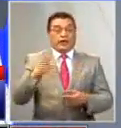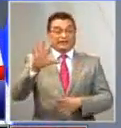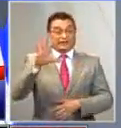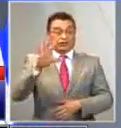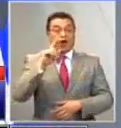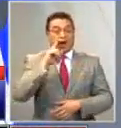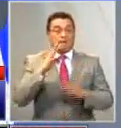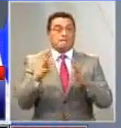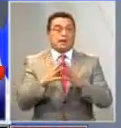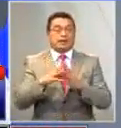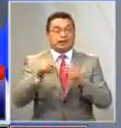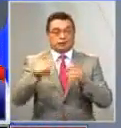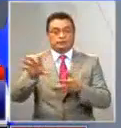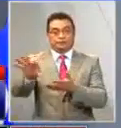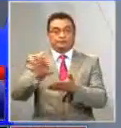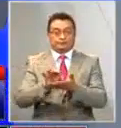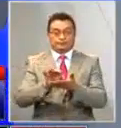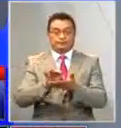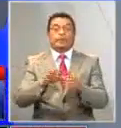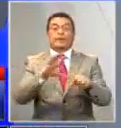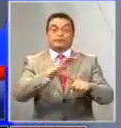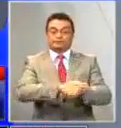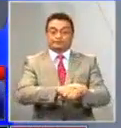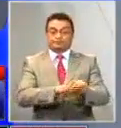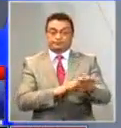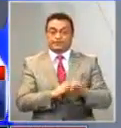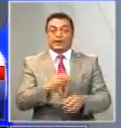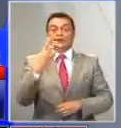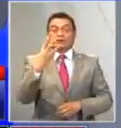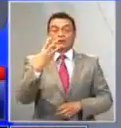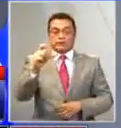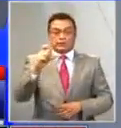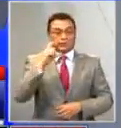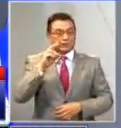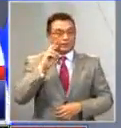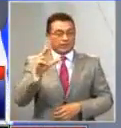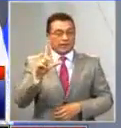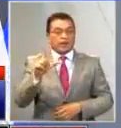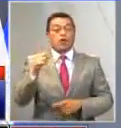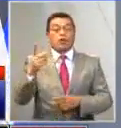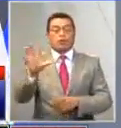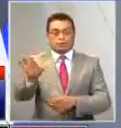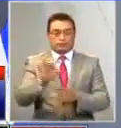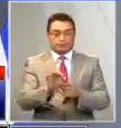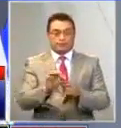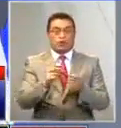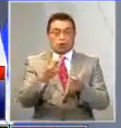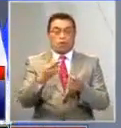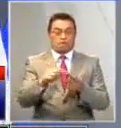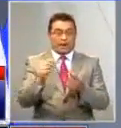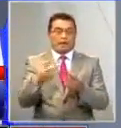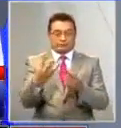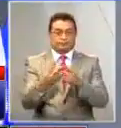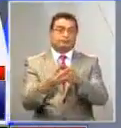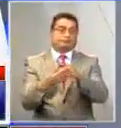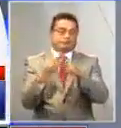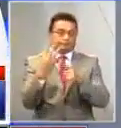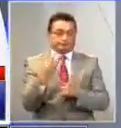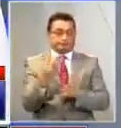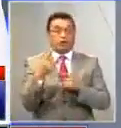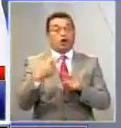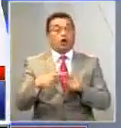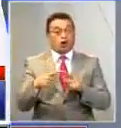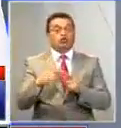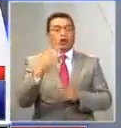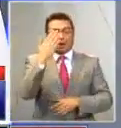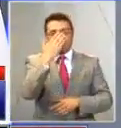siendo procesados y están detenidos, y 3 civiles, que uno que está formalizado y 2 que vienen por formalizarse. Mira, lo otro preocupante